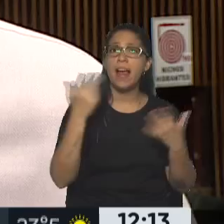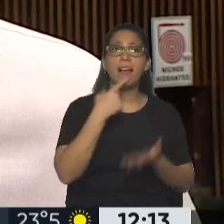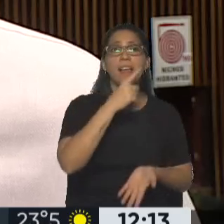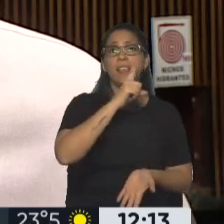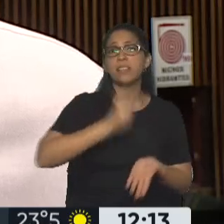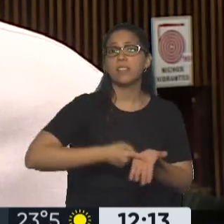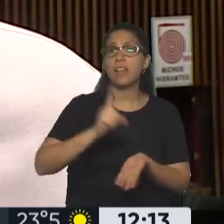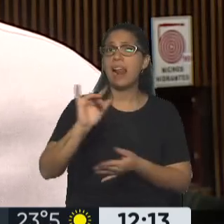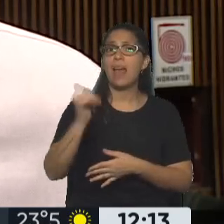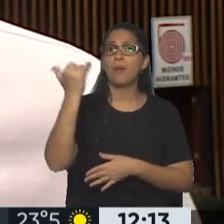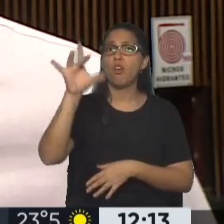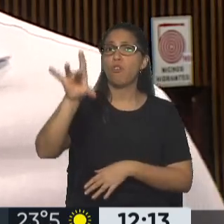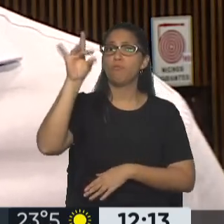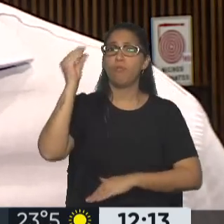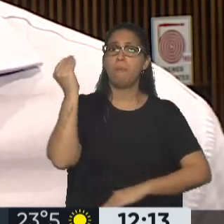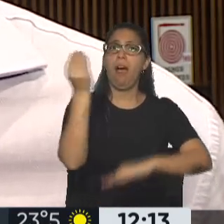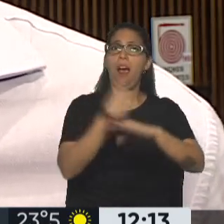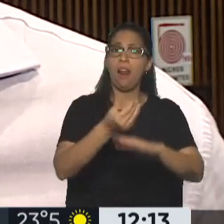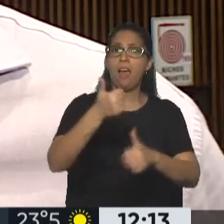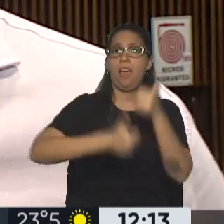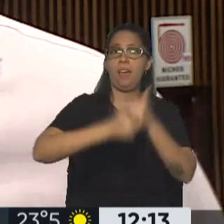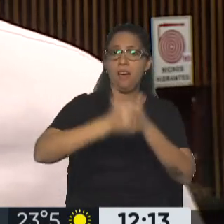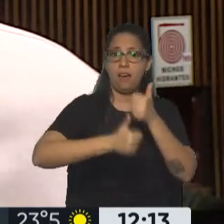defina como la mejor opción para que nuestro